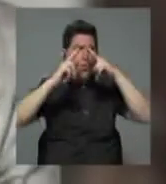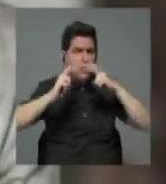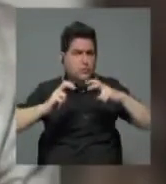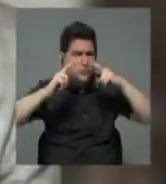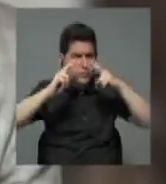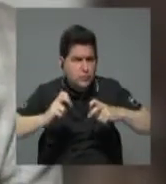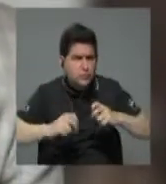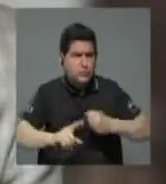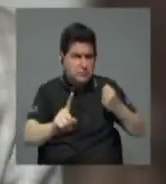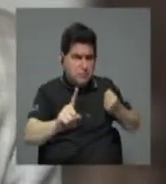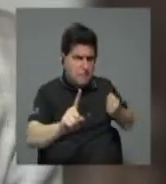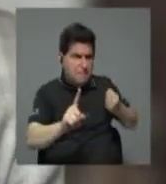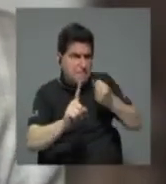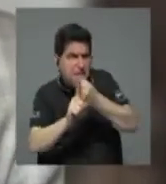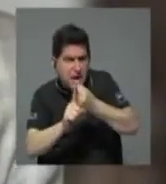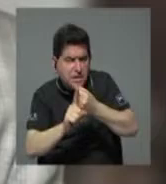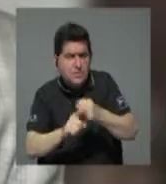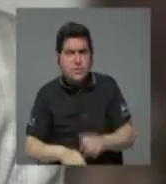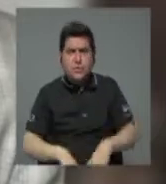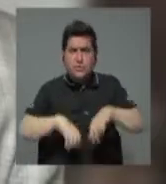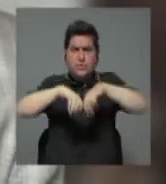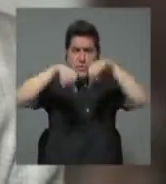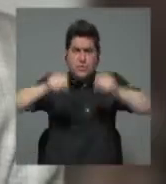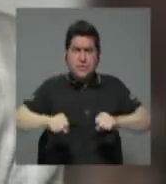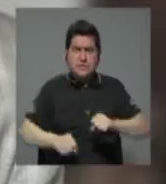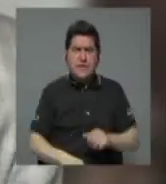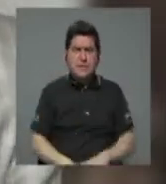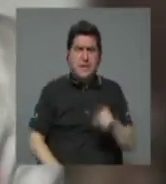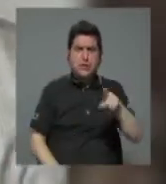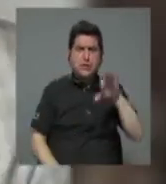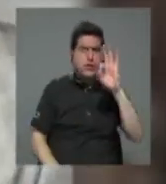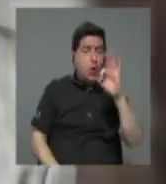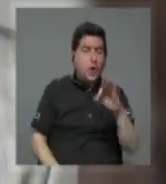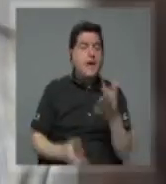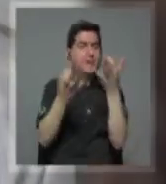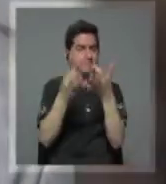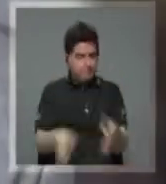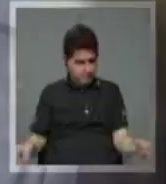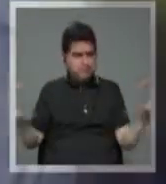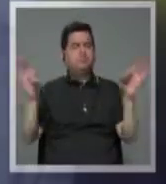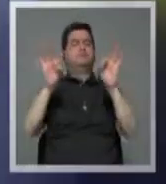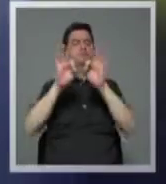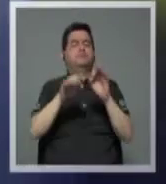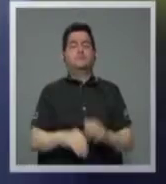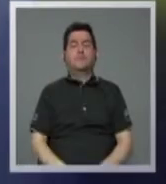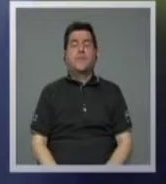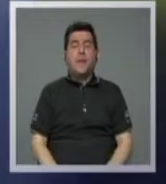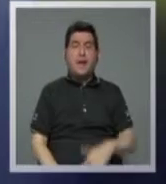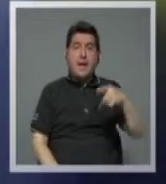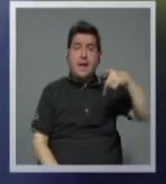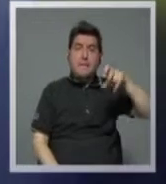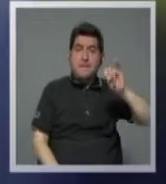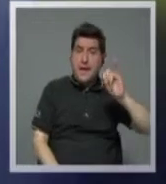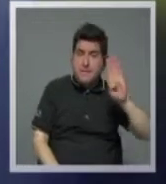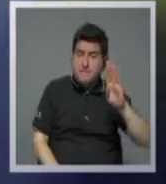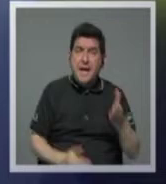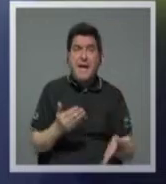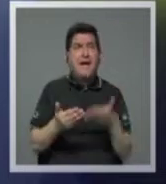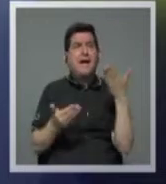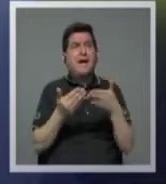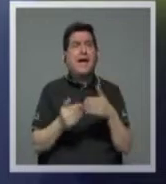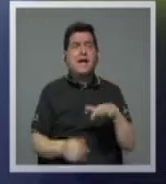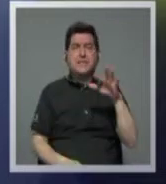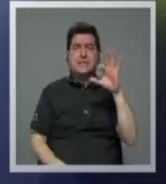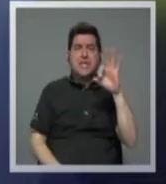entonces, el impacto del sistema de zonas francas hoy es un impacto muy importante. A nivel del PIB, estamos prácticamente llegando